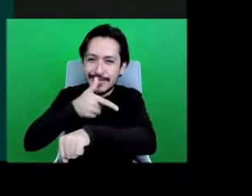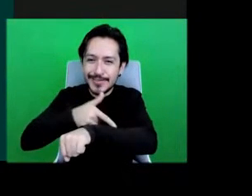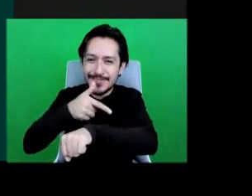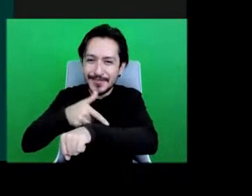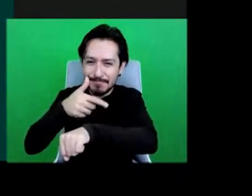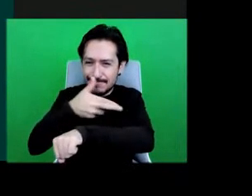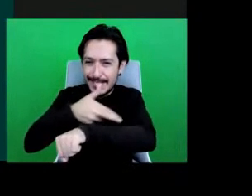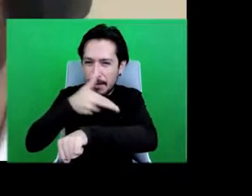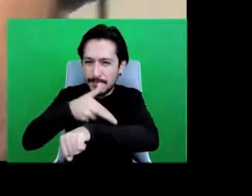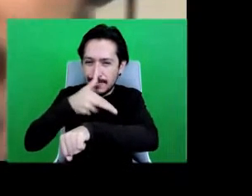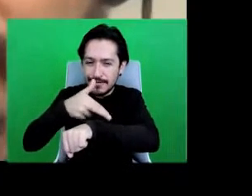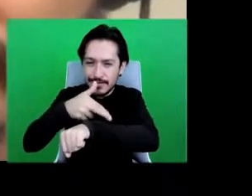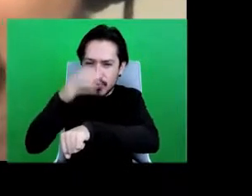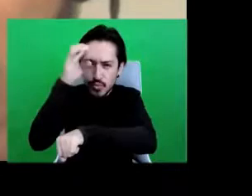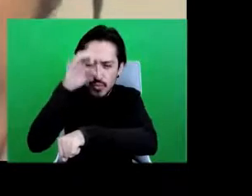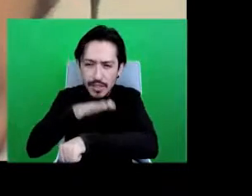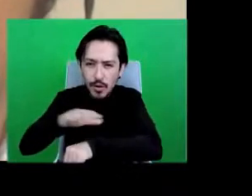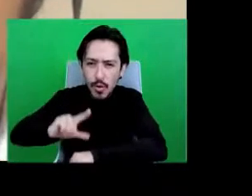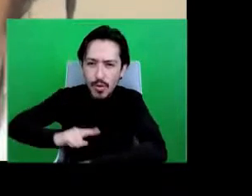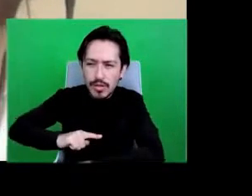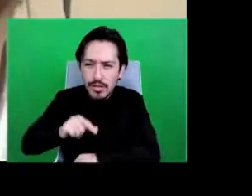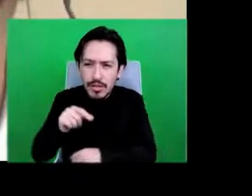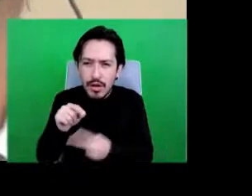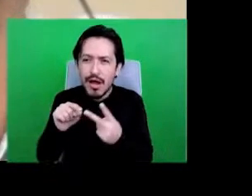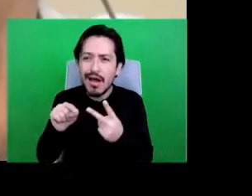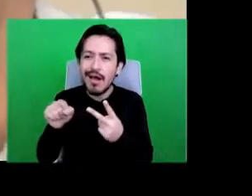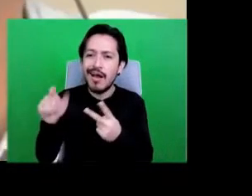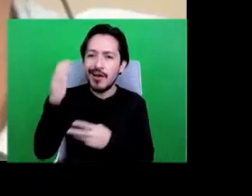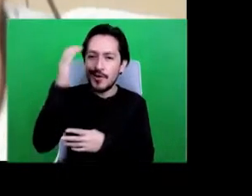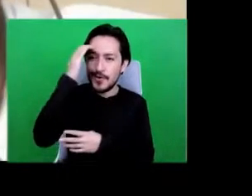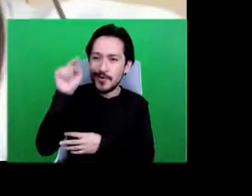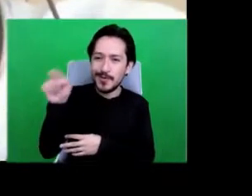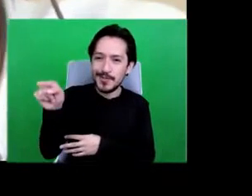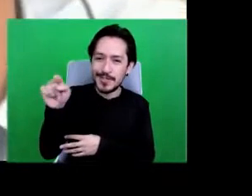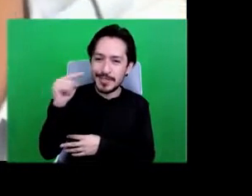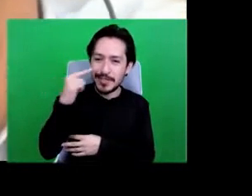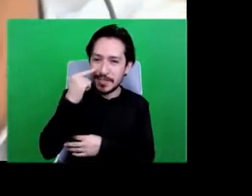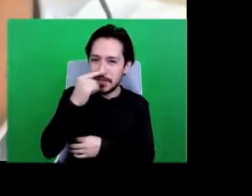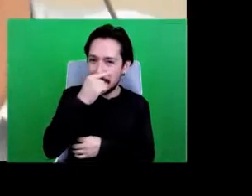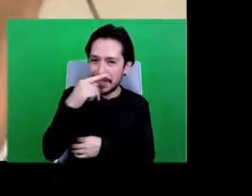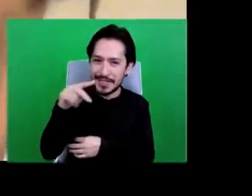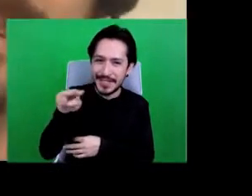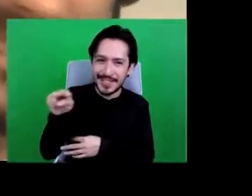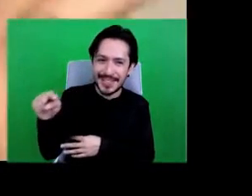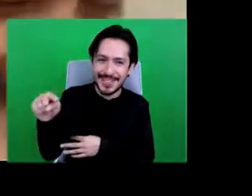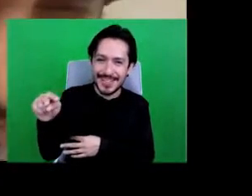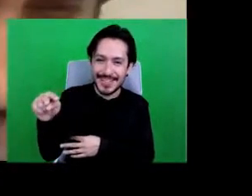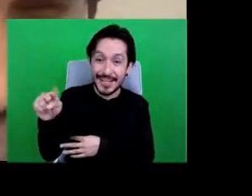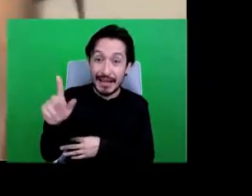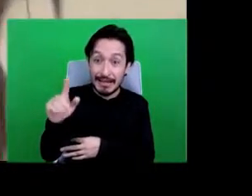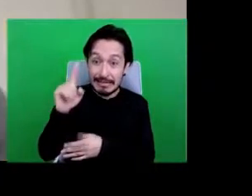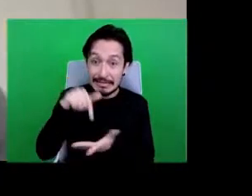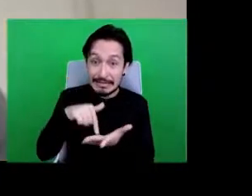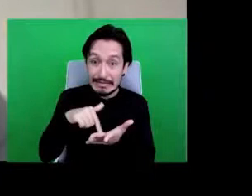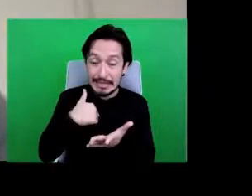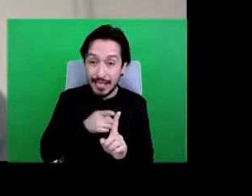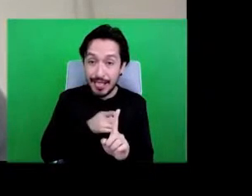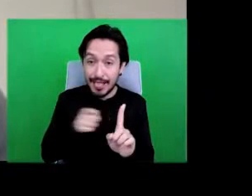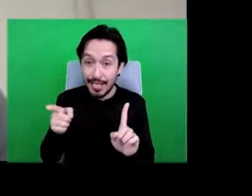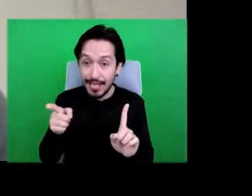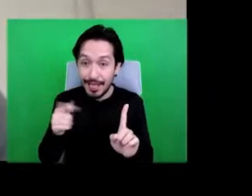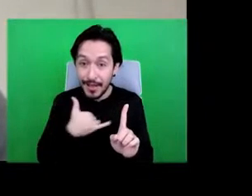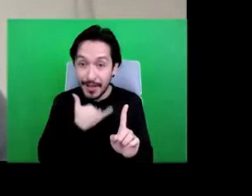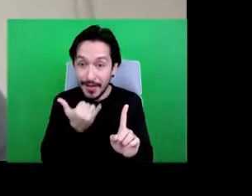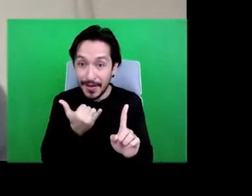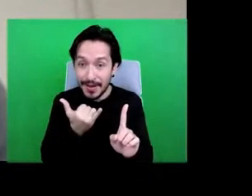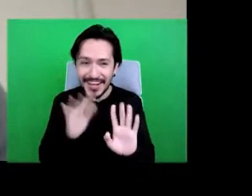Y pues, esa es la primera pregunta, nada más, ¿verdad? Me equivoqué. ¿Eh? No pasa nada, ¿no? Y